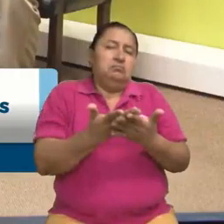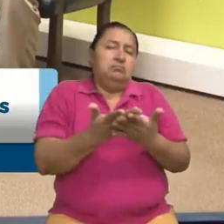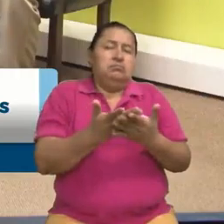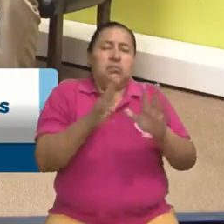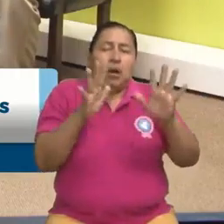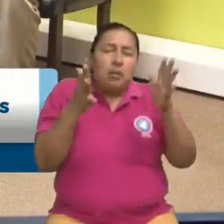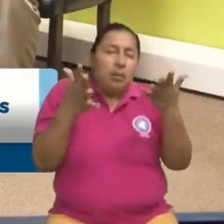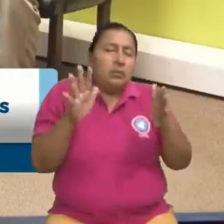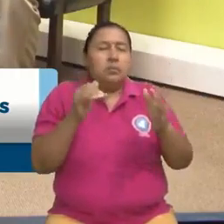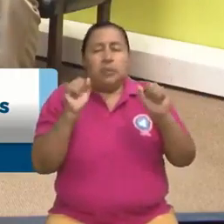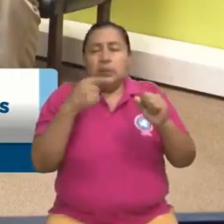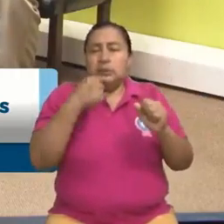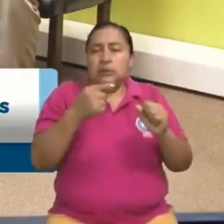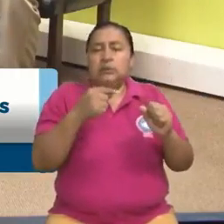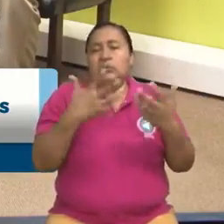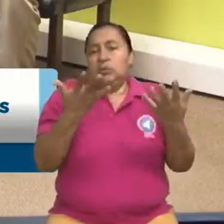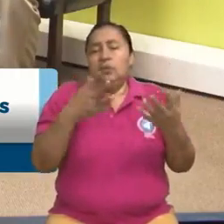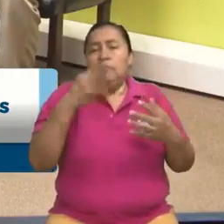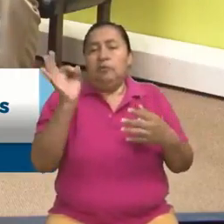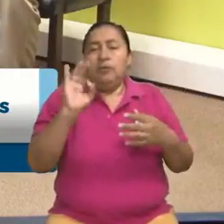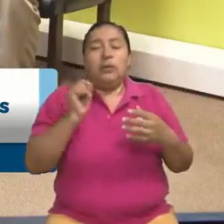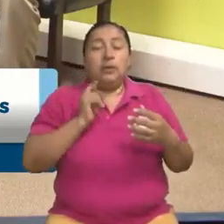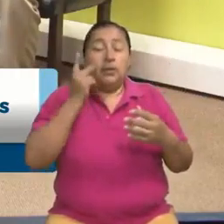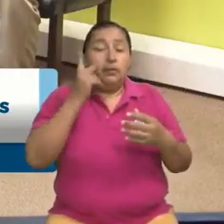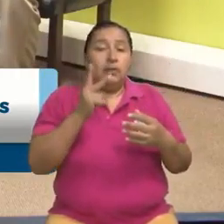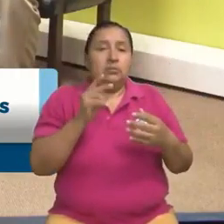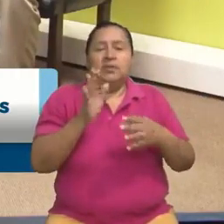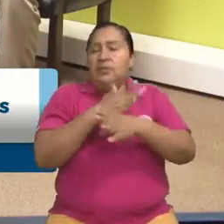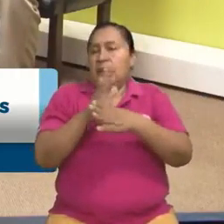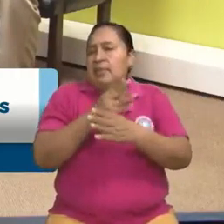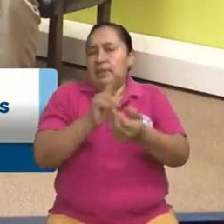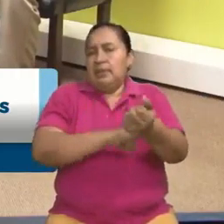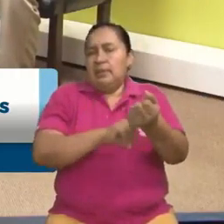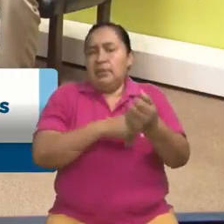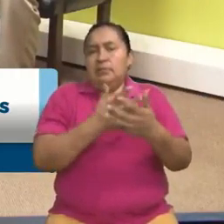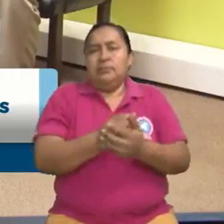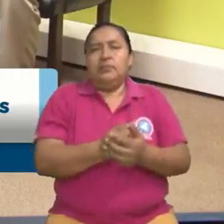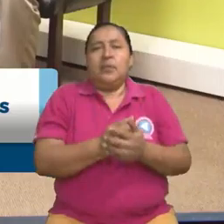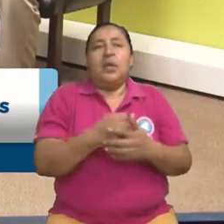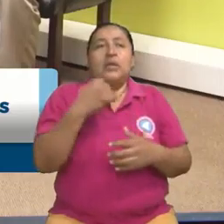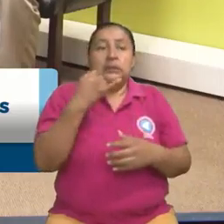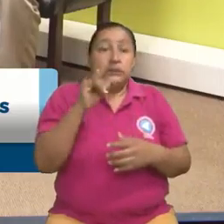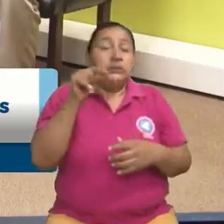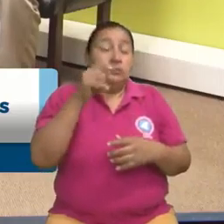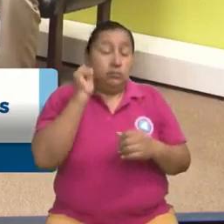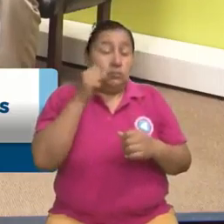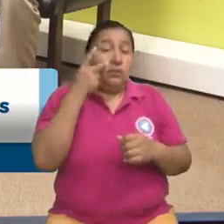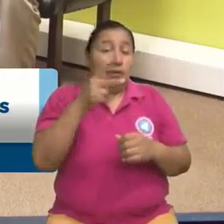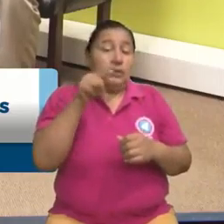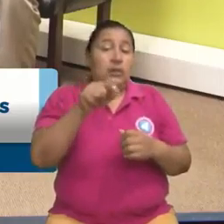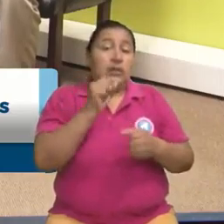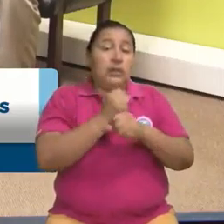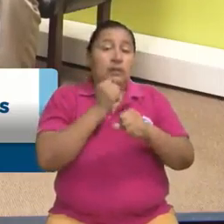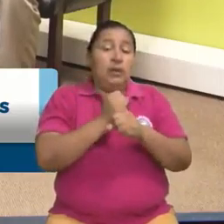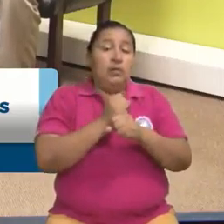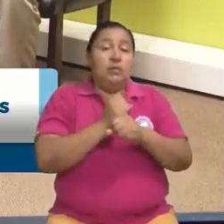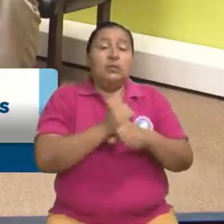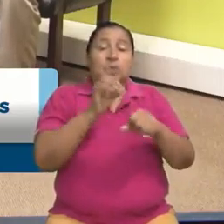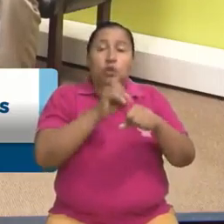que nos puedan también decir que no tengan que ver con la diabetes? Sí, ahí es donde entra en juego el papel del ginecólogo y